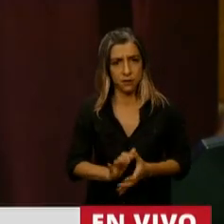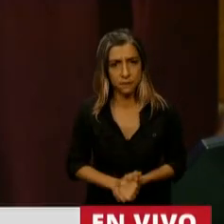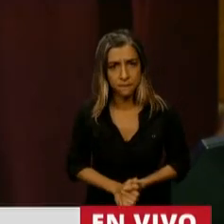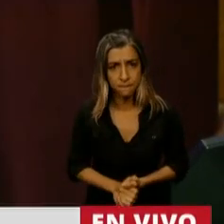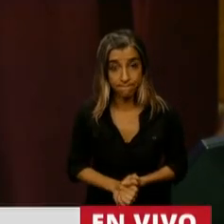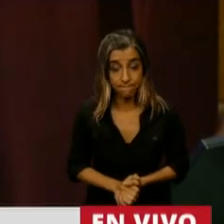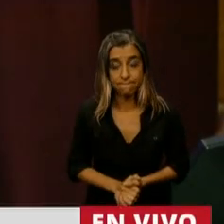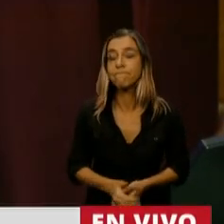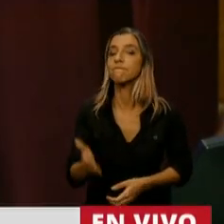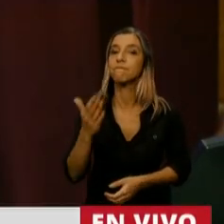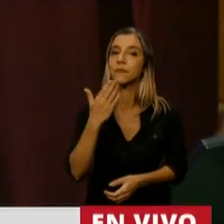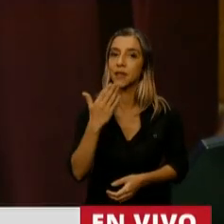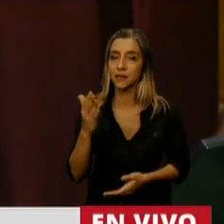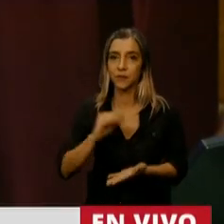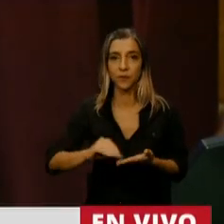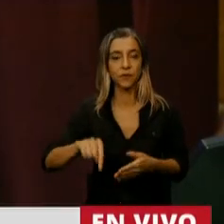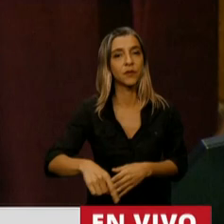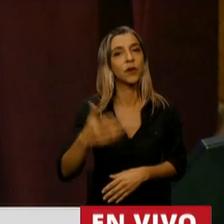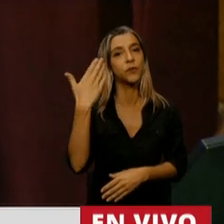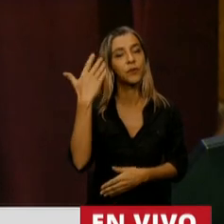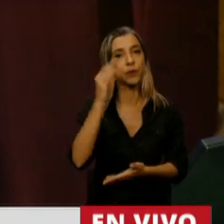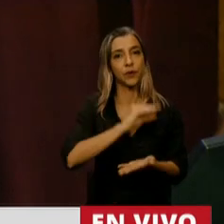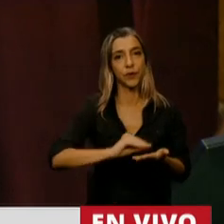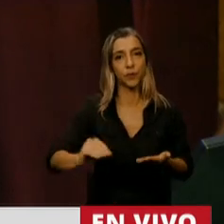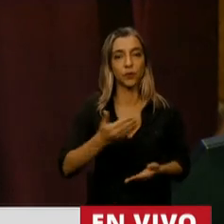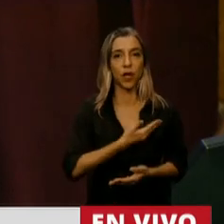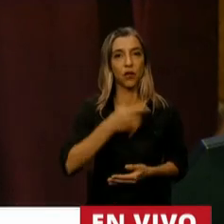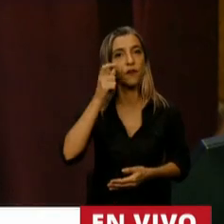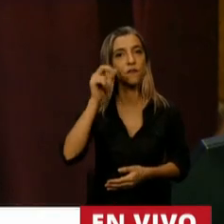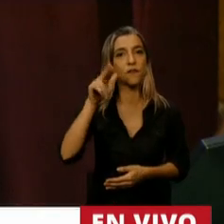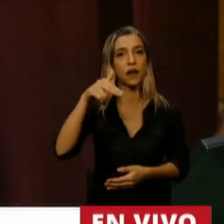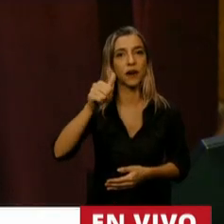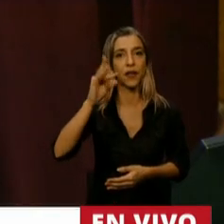tiene la palabra el diputado carlos alberto fernández